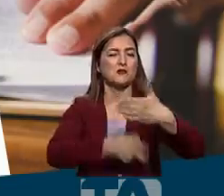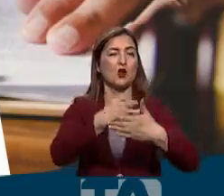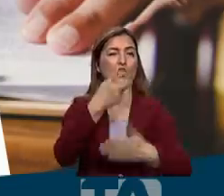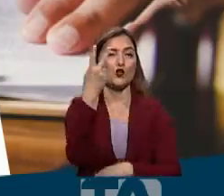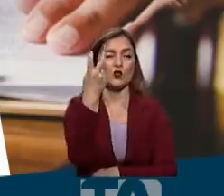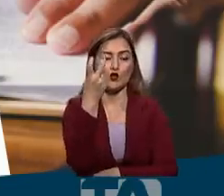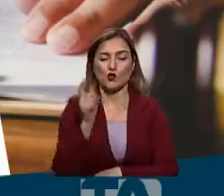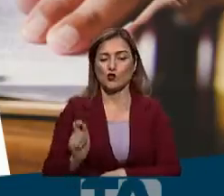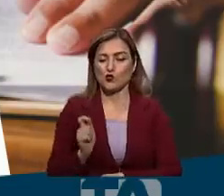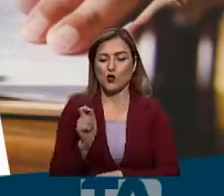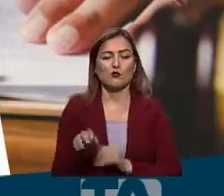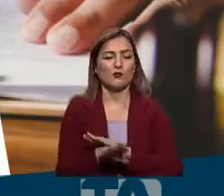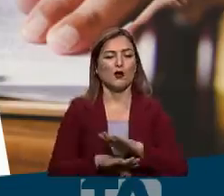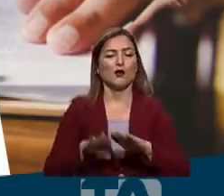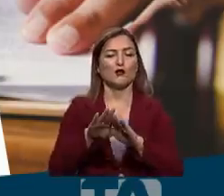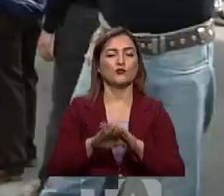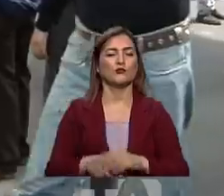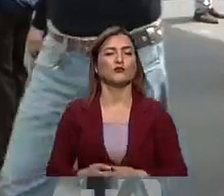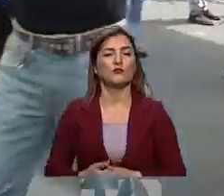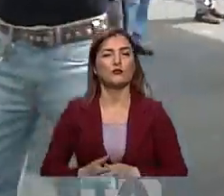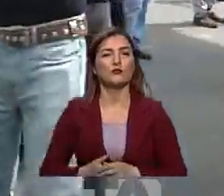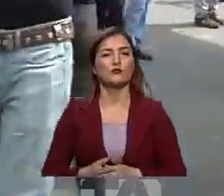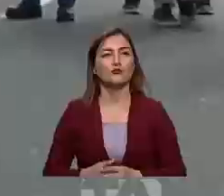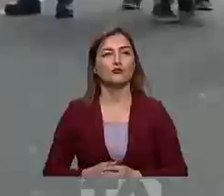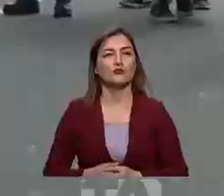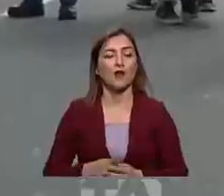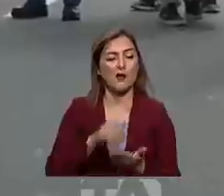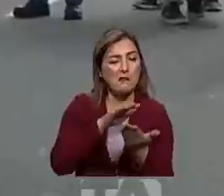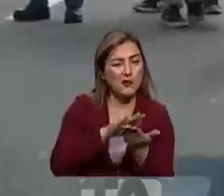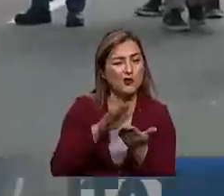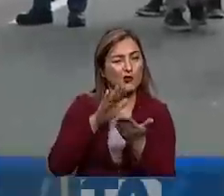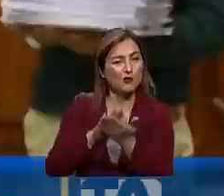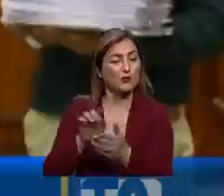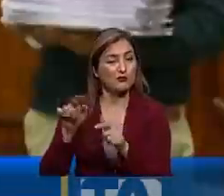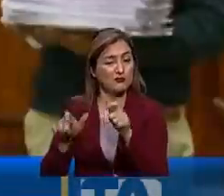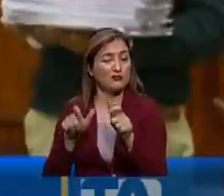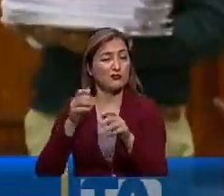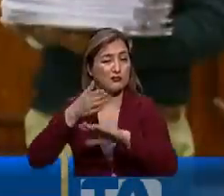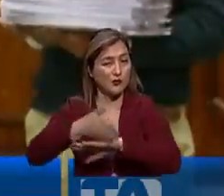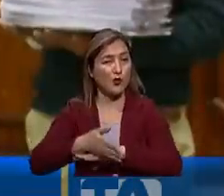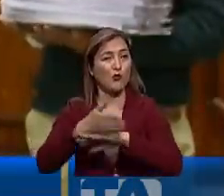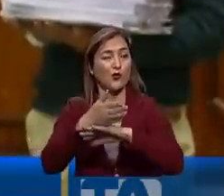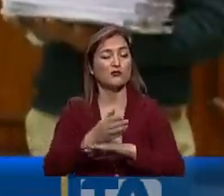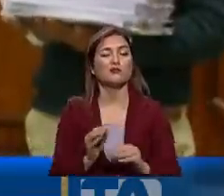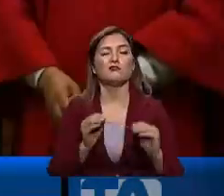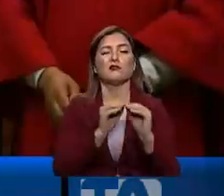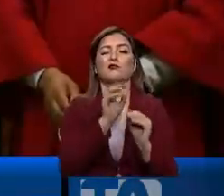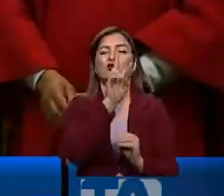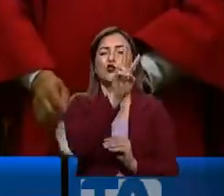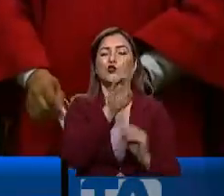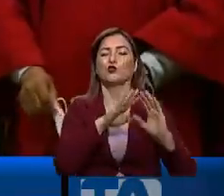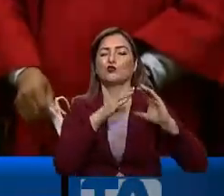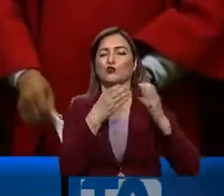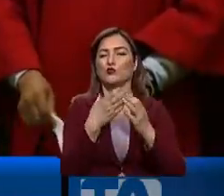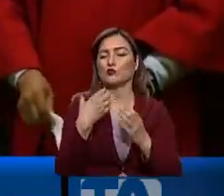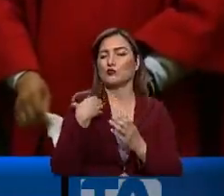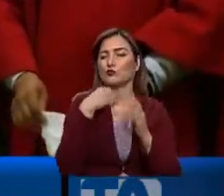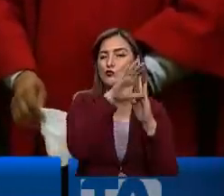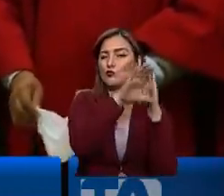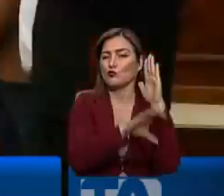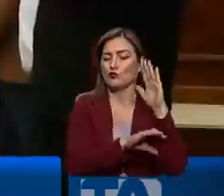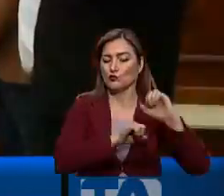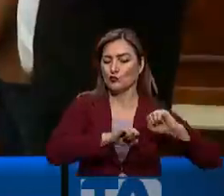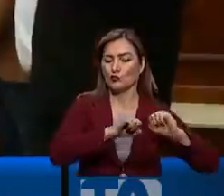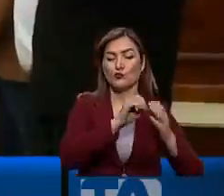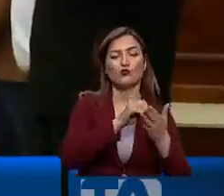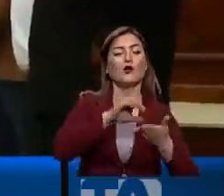12 salarios básicos unificados. De los indultos y amnistías que se podrían sumar, 12 tramitan en la Comisión de Garantías